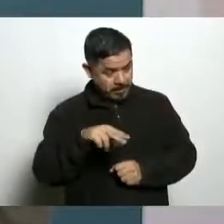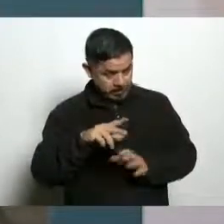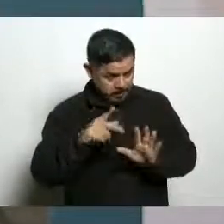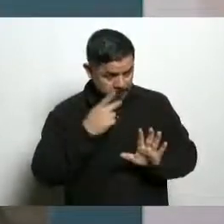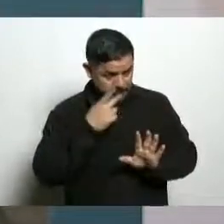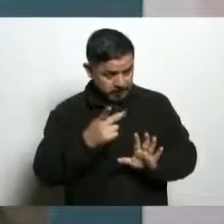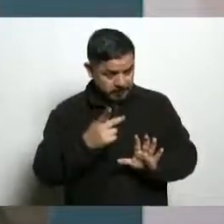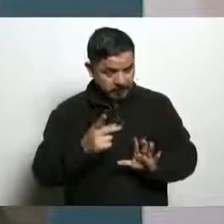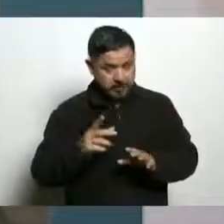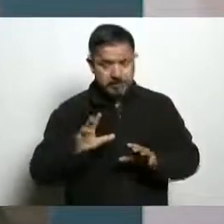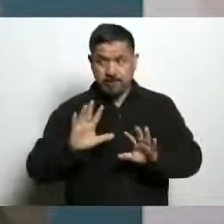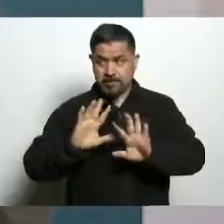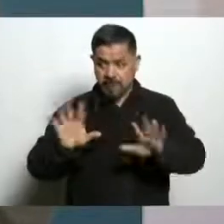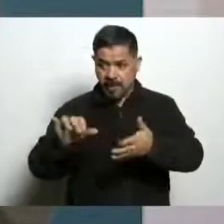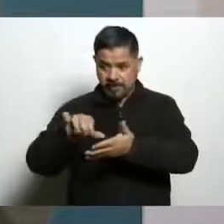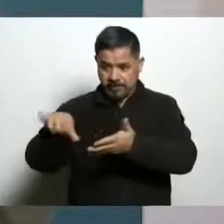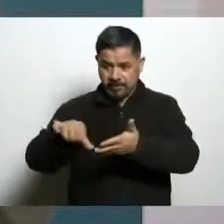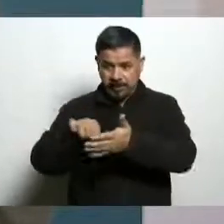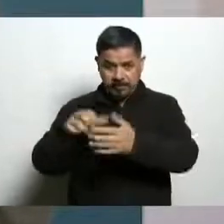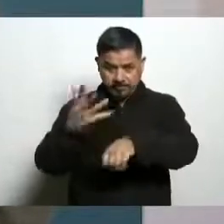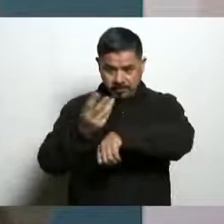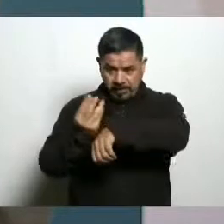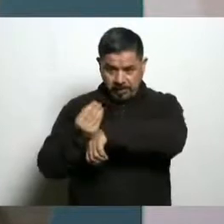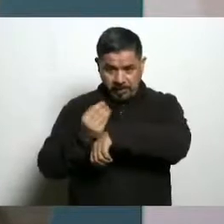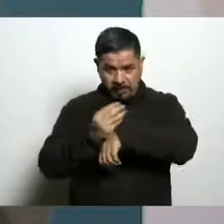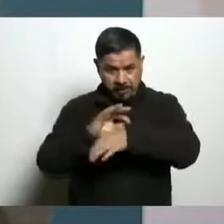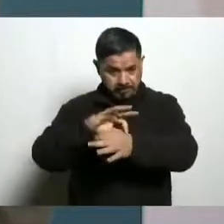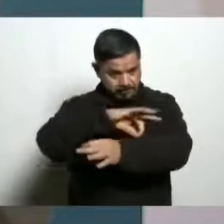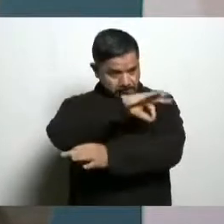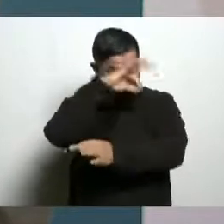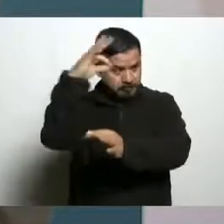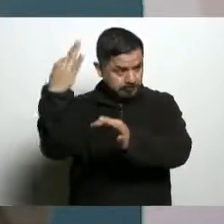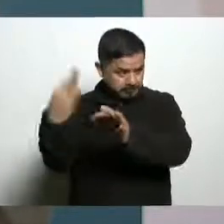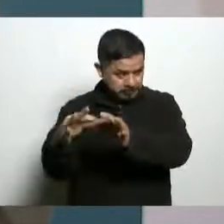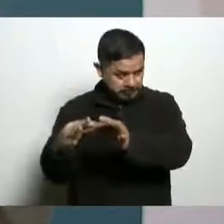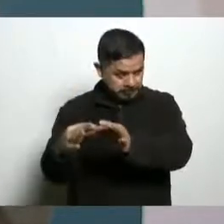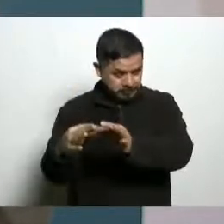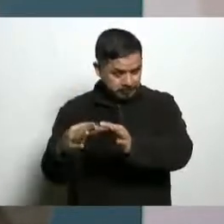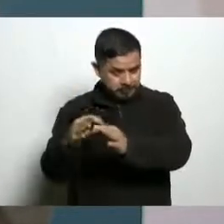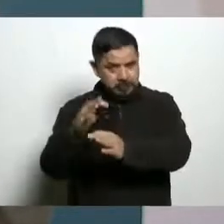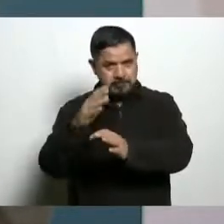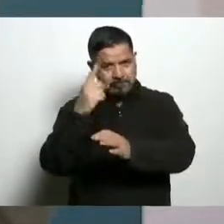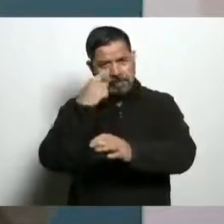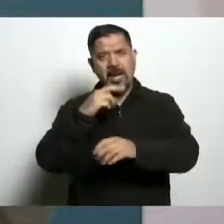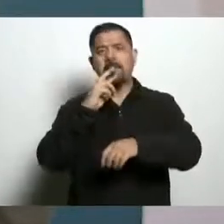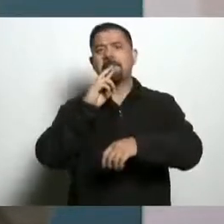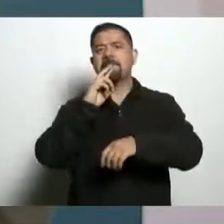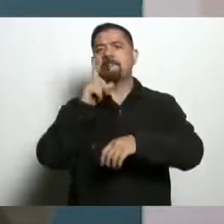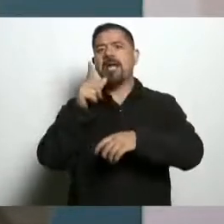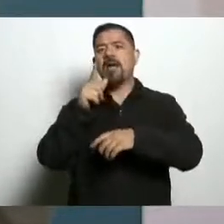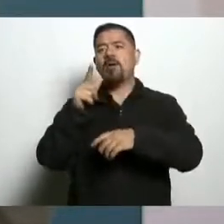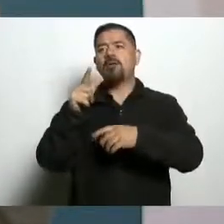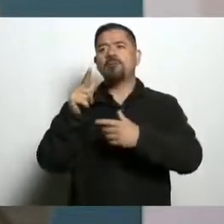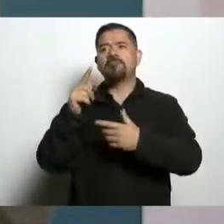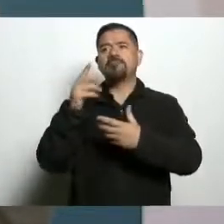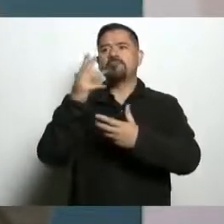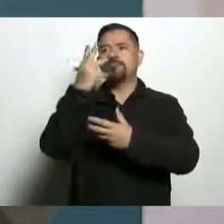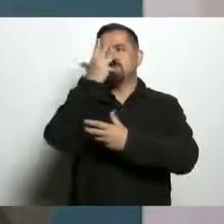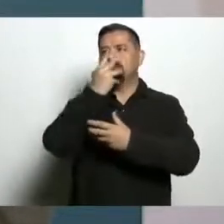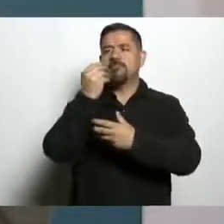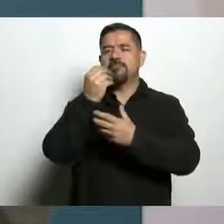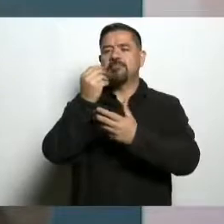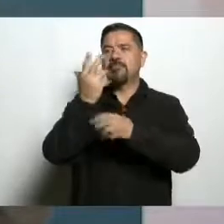toda la intervención urbana para mejorar la situación de Cananea,